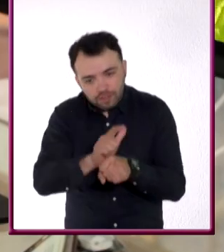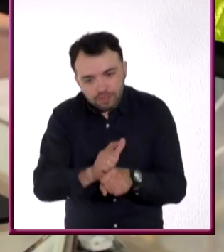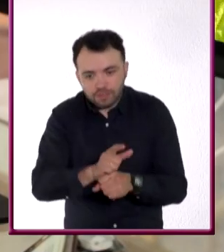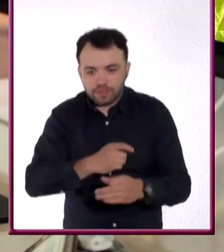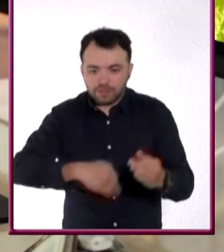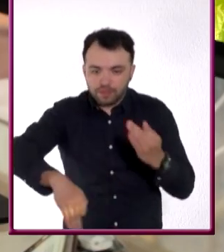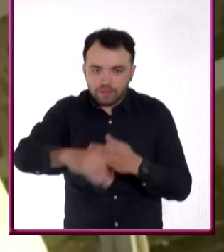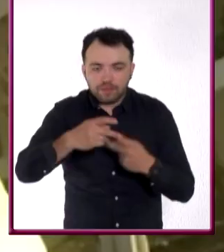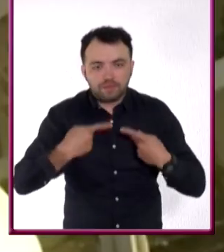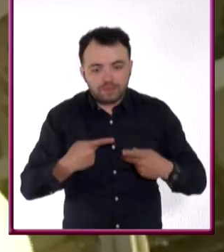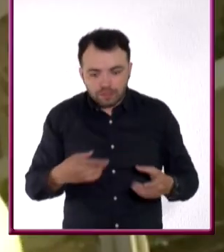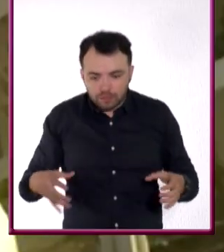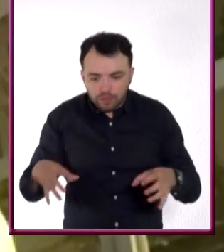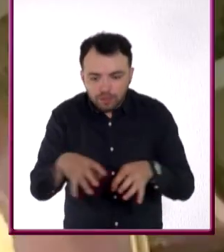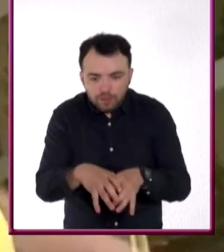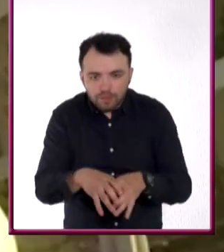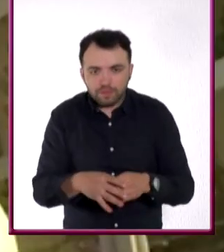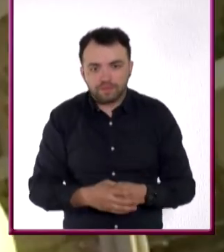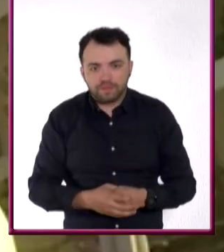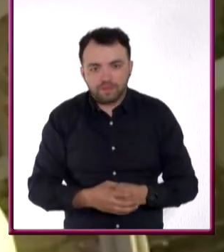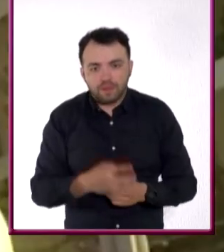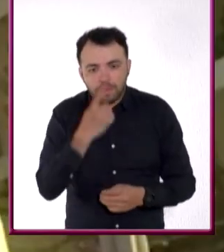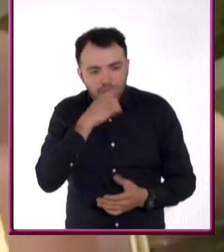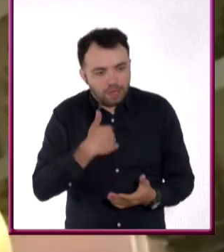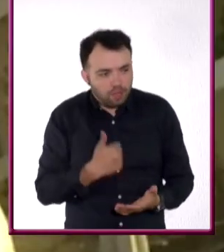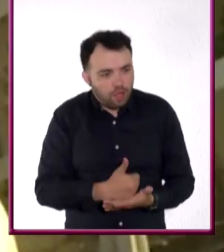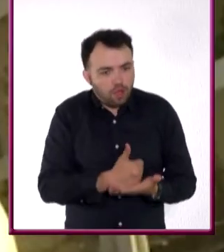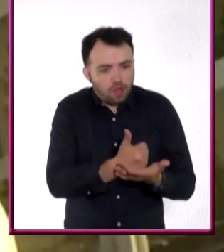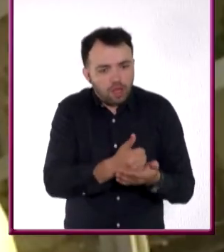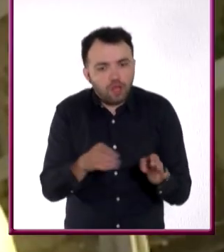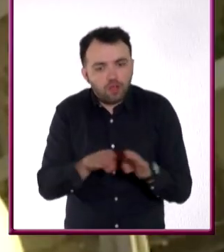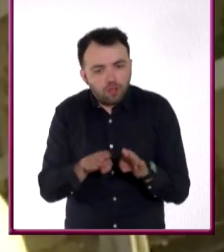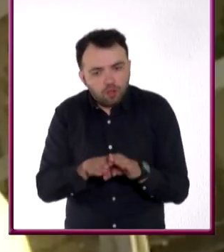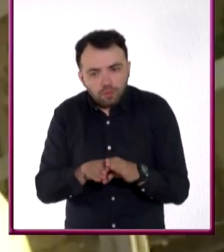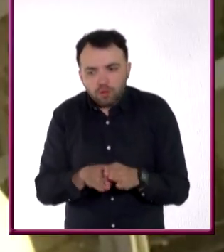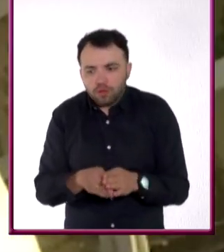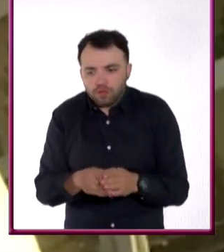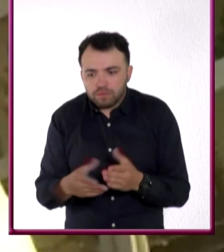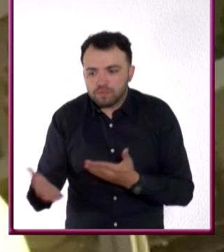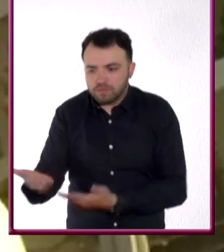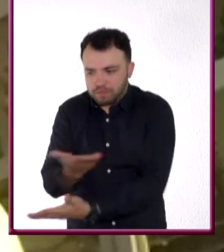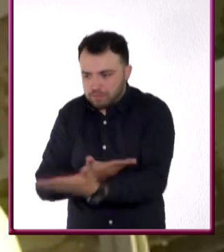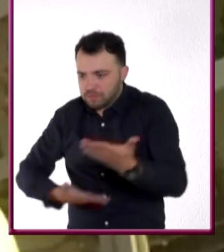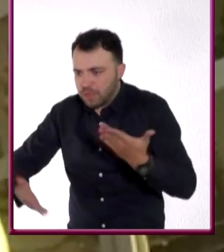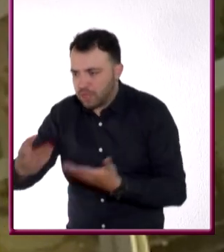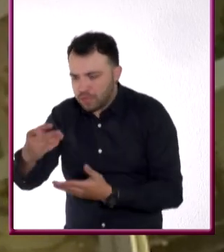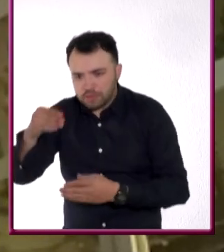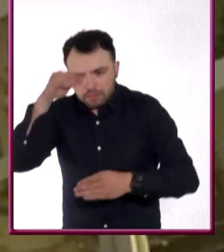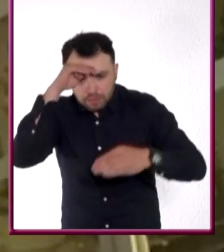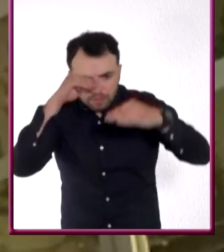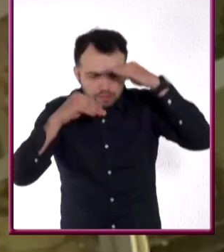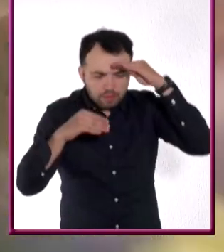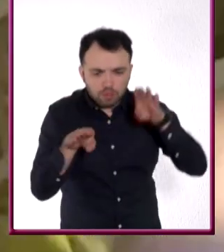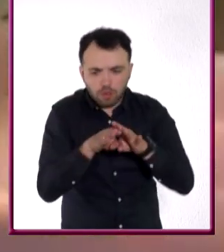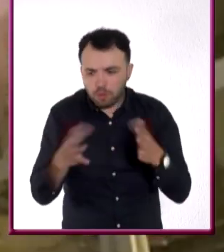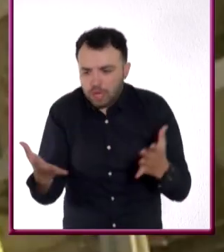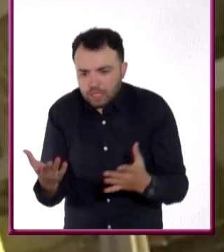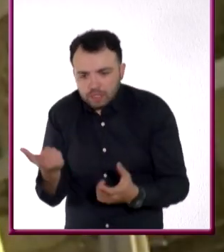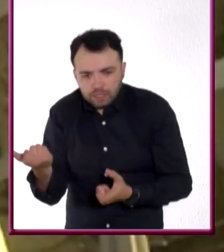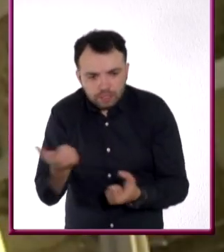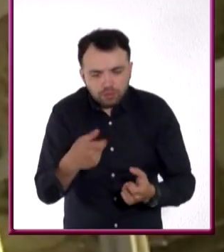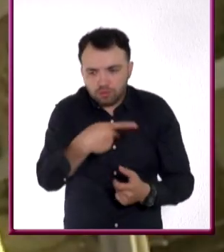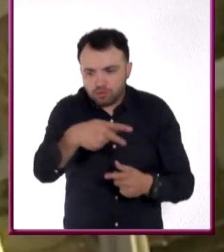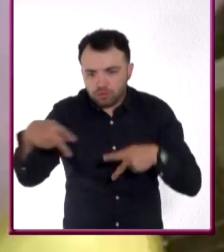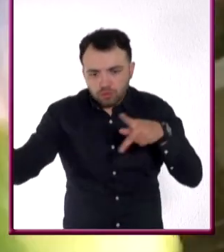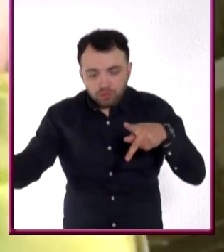cosa que más bien ayudara a estimular la economía local y que le diera empleo a personas